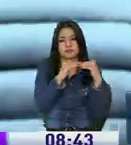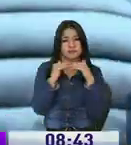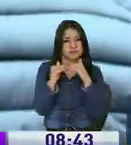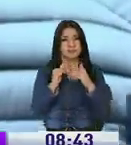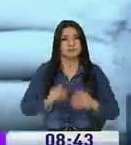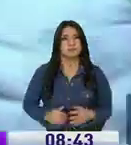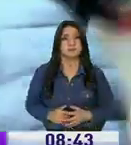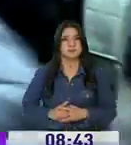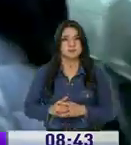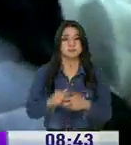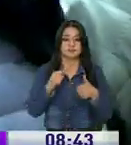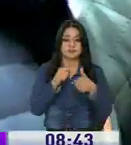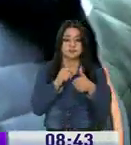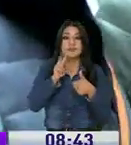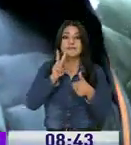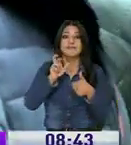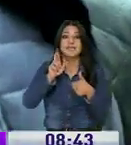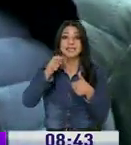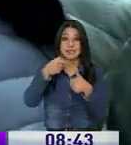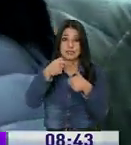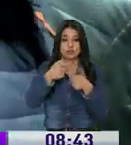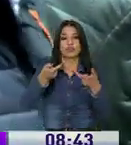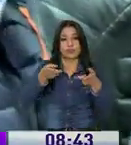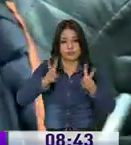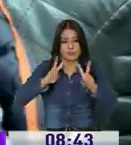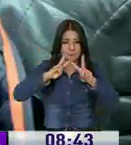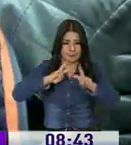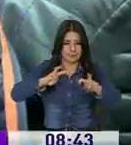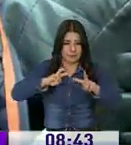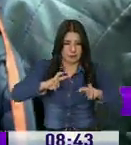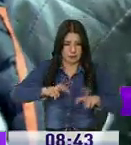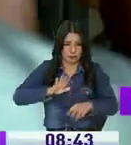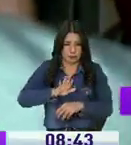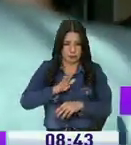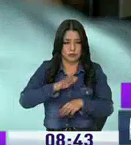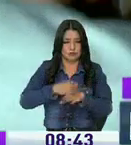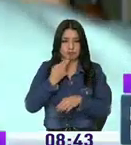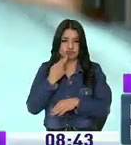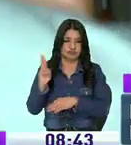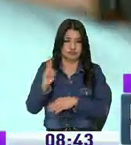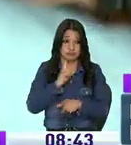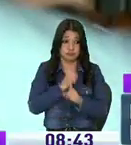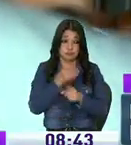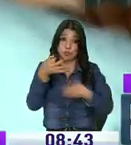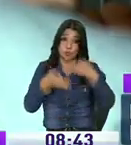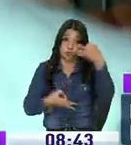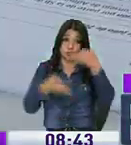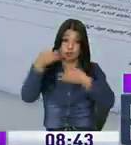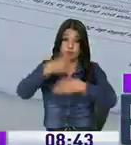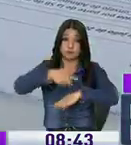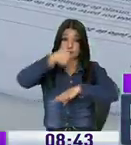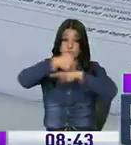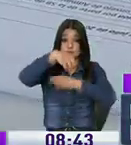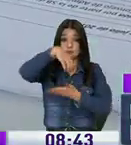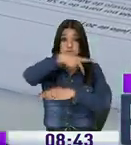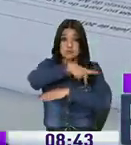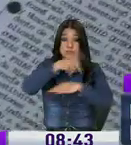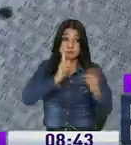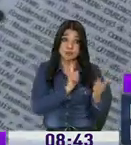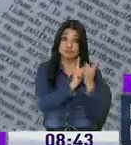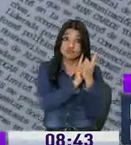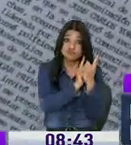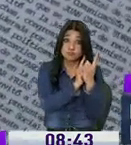democracia. Virgilio Hernández, quien también es investigado por rebelión, descartó tener vínculos con la jueza de la Corte Provincial de Pichincha, Paglova